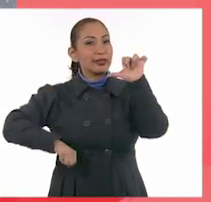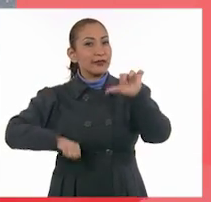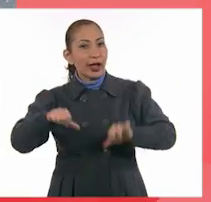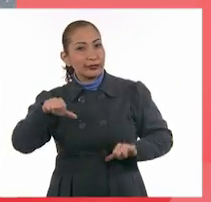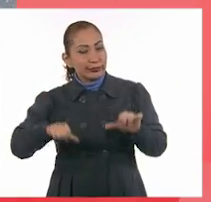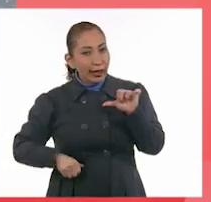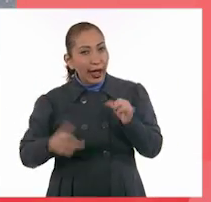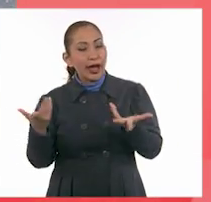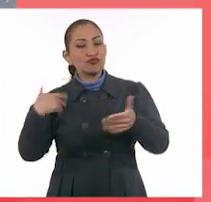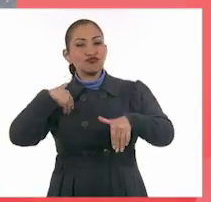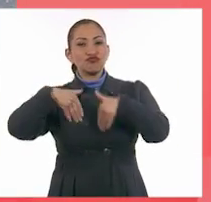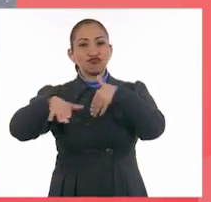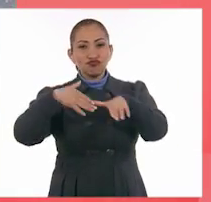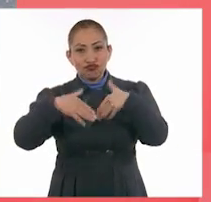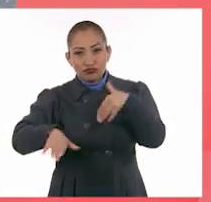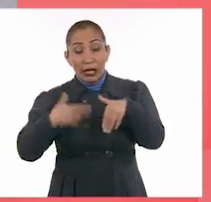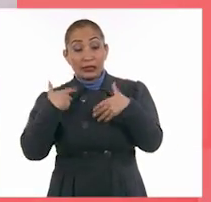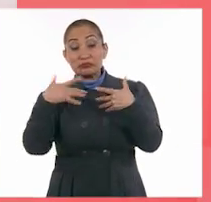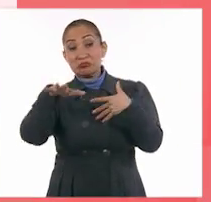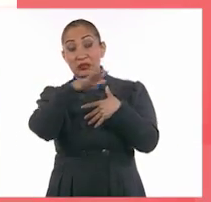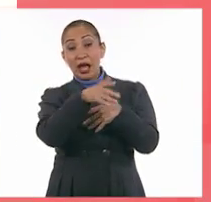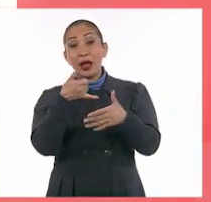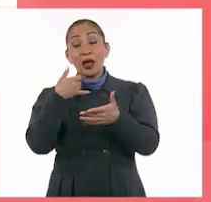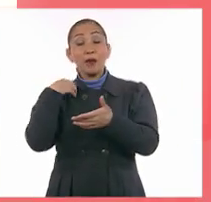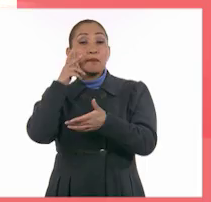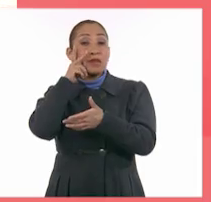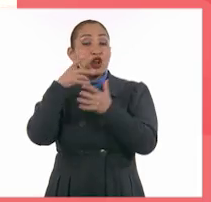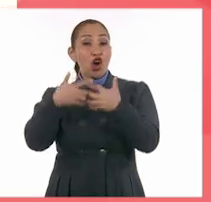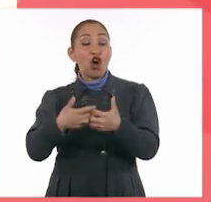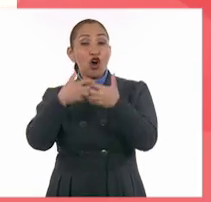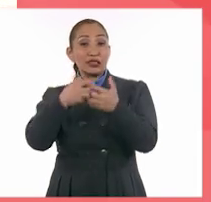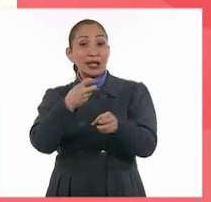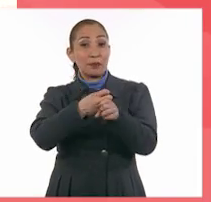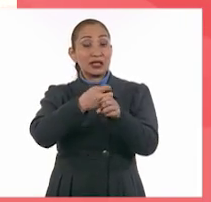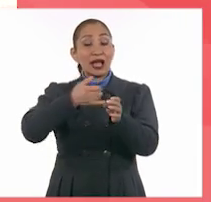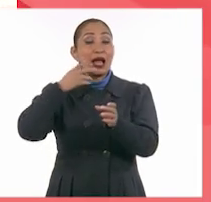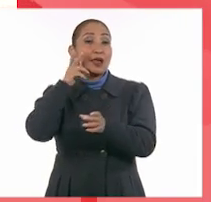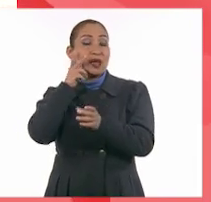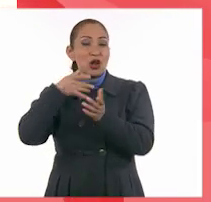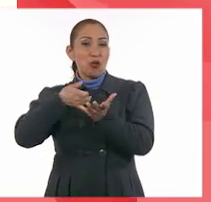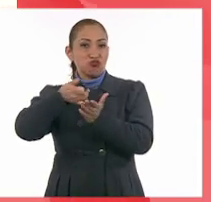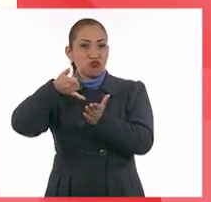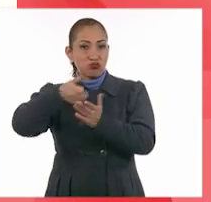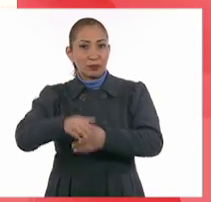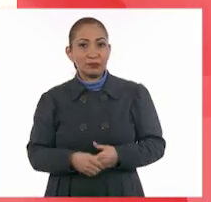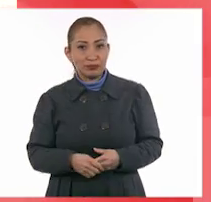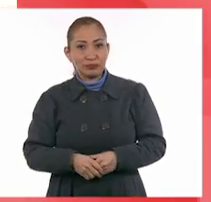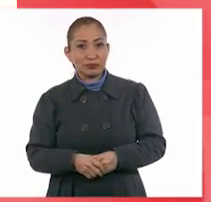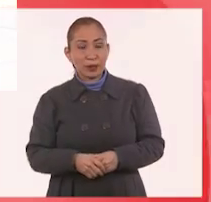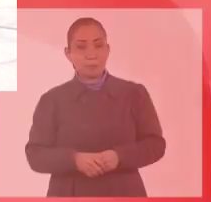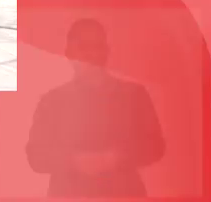actividades como el senderismo, una industria vinícola y de cerveza artesanal.